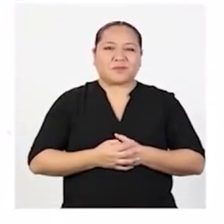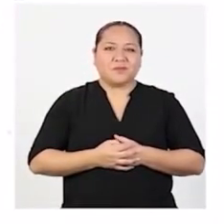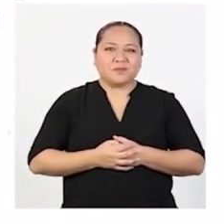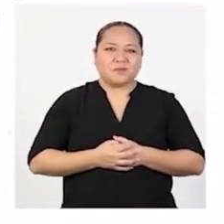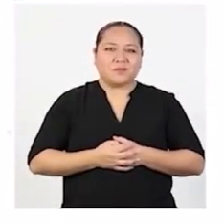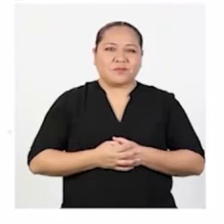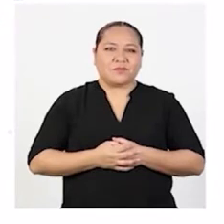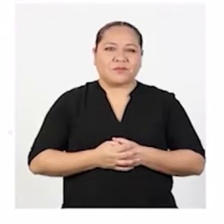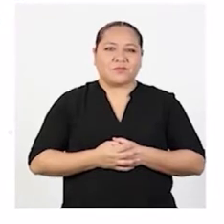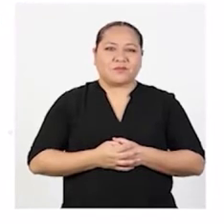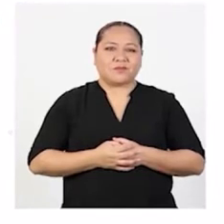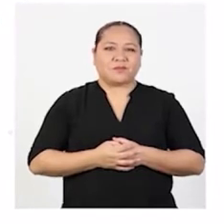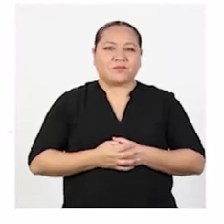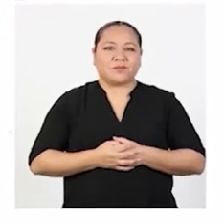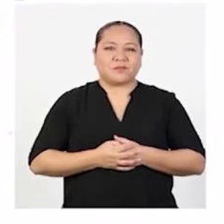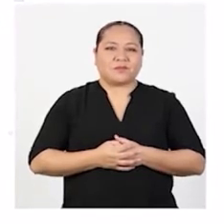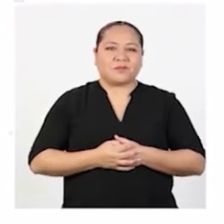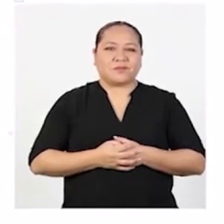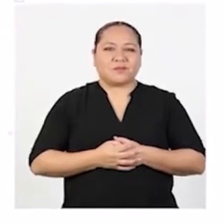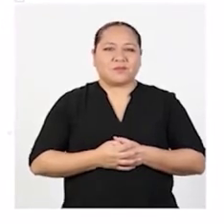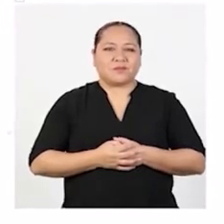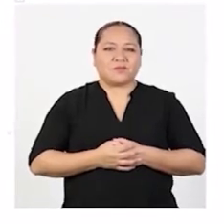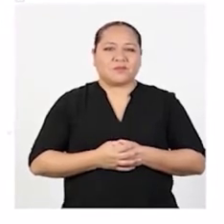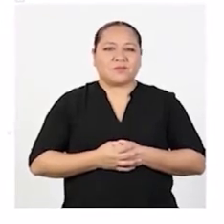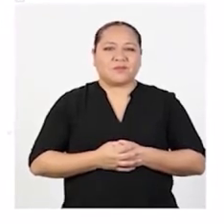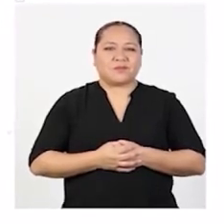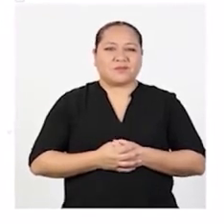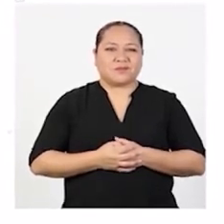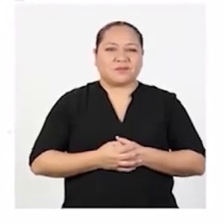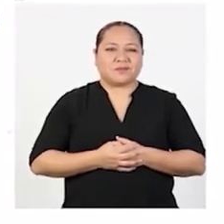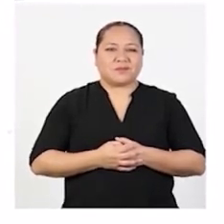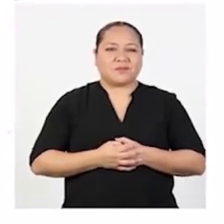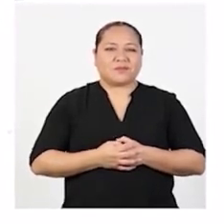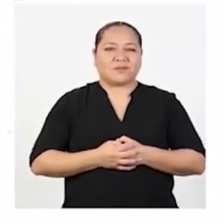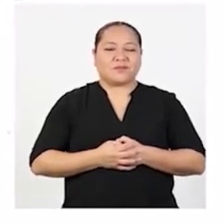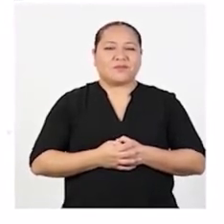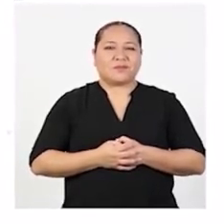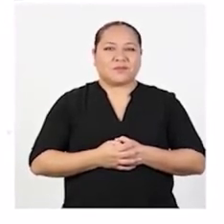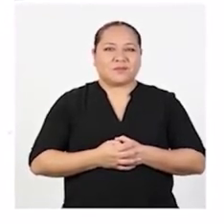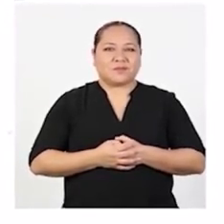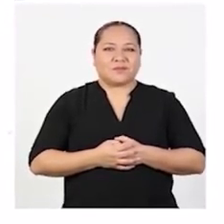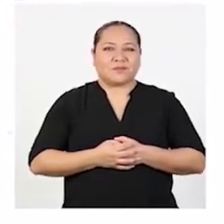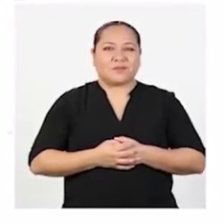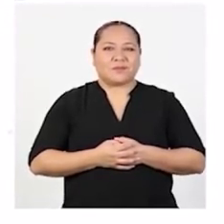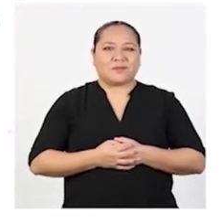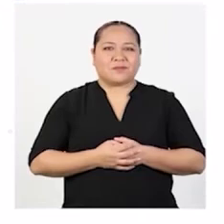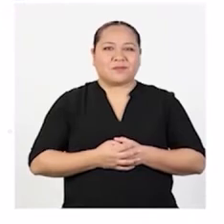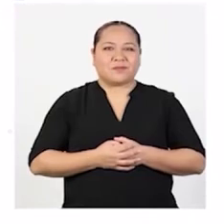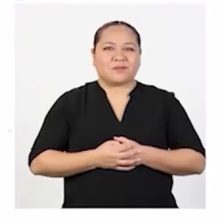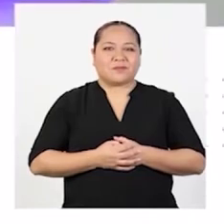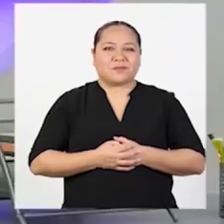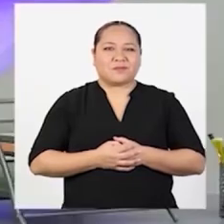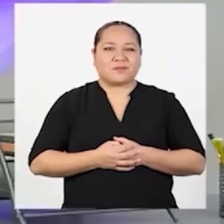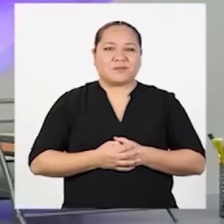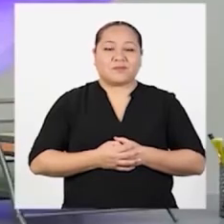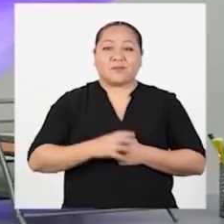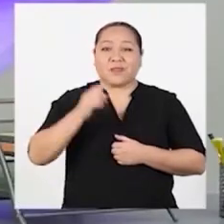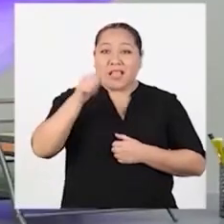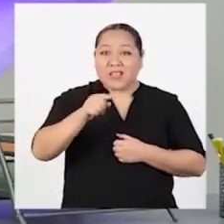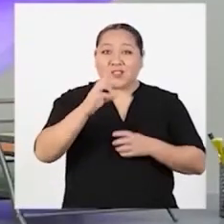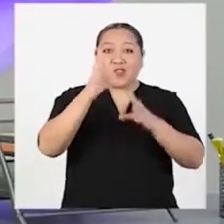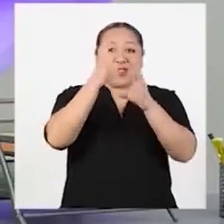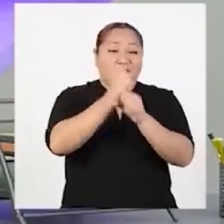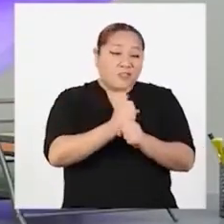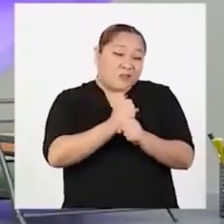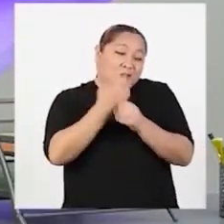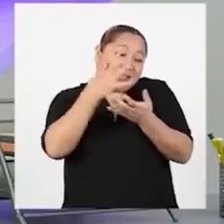una riqueza de la cual debemos sentirnos todas y todos completamente orgullosos. Eso es un